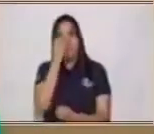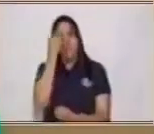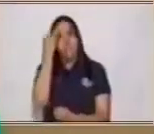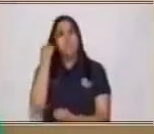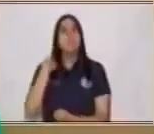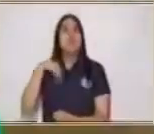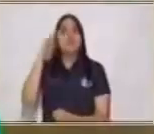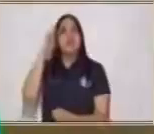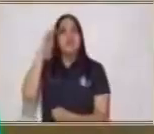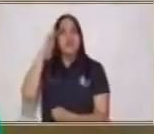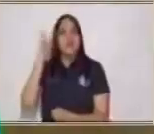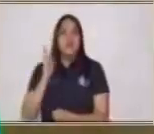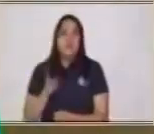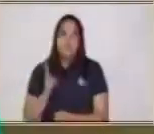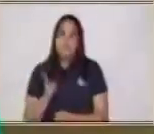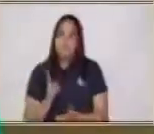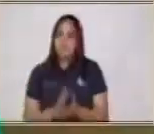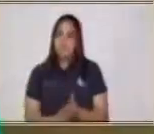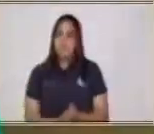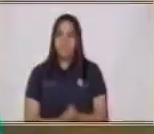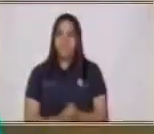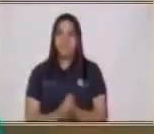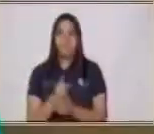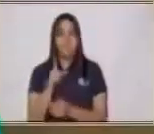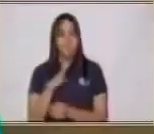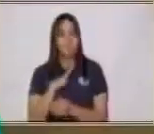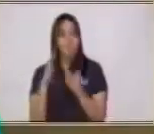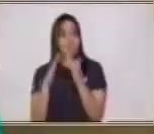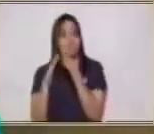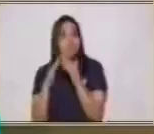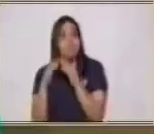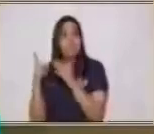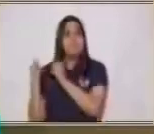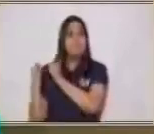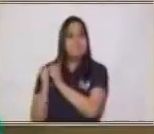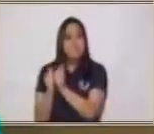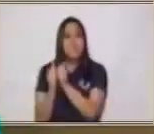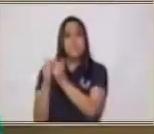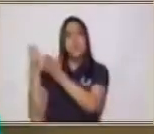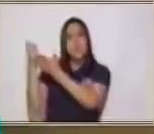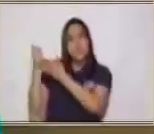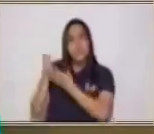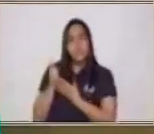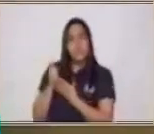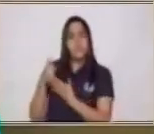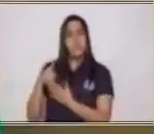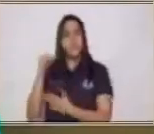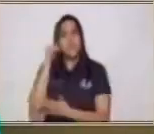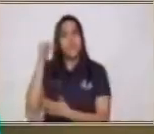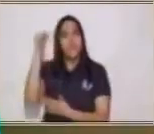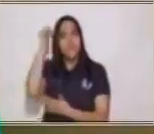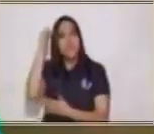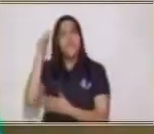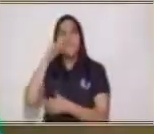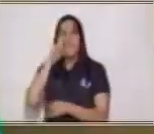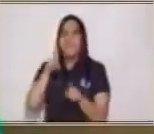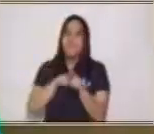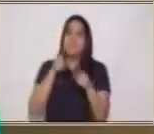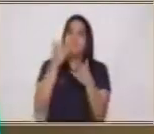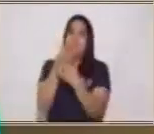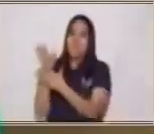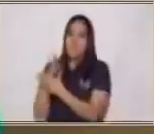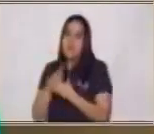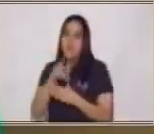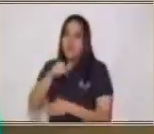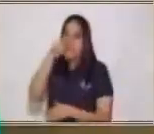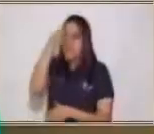Recuerda pedir siempre en casa ayuda o acompañamiento a un adulto y compártele lo que hemos aprendido